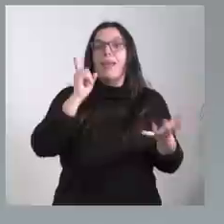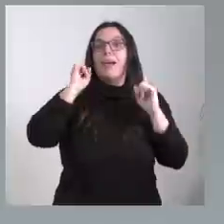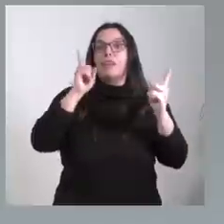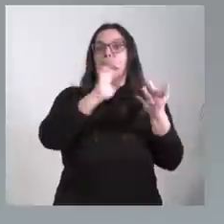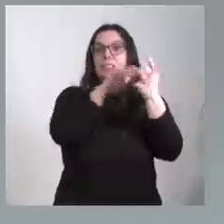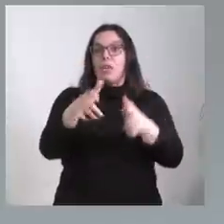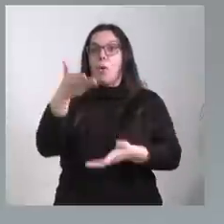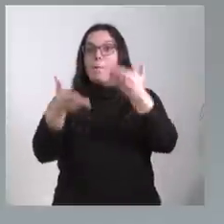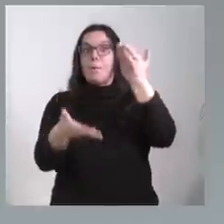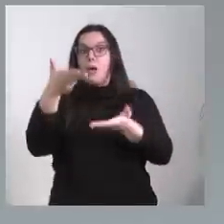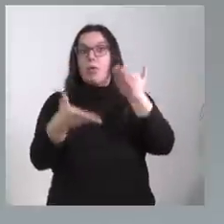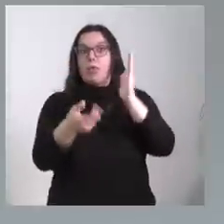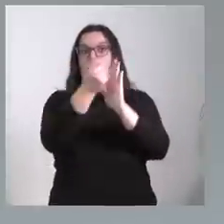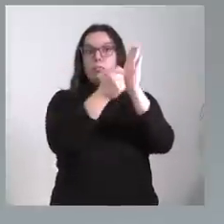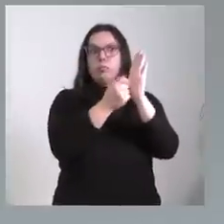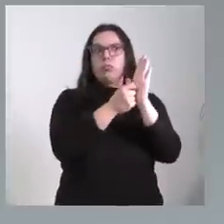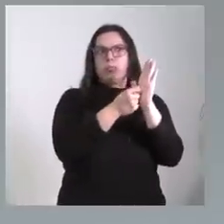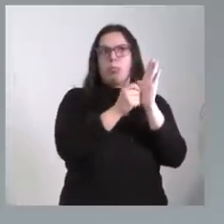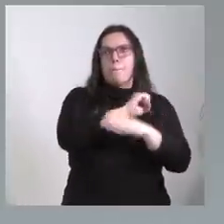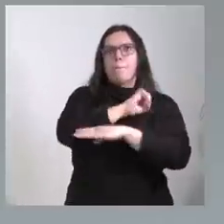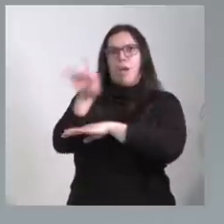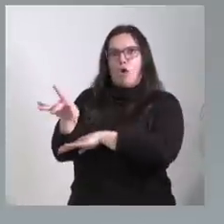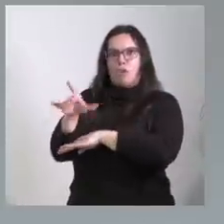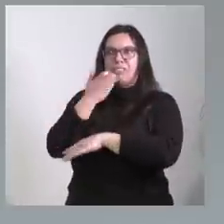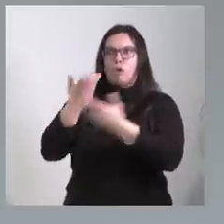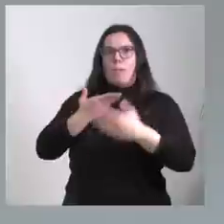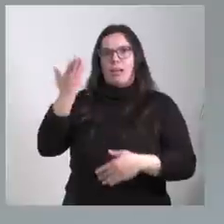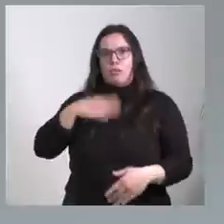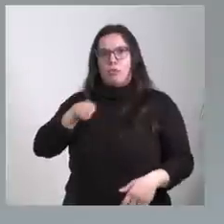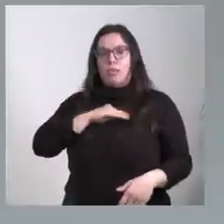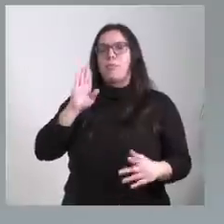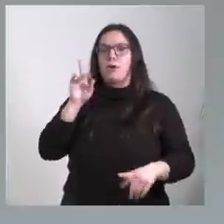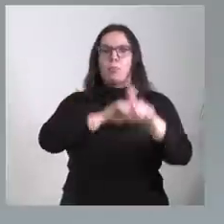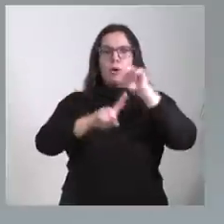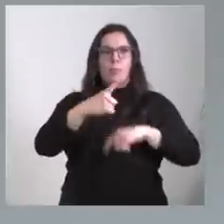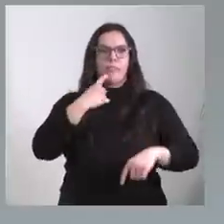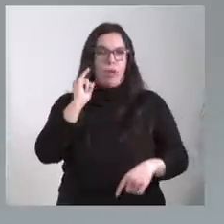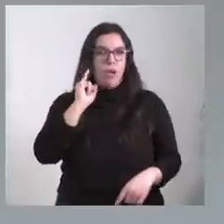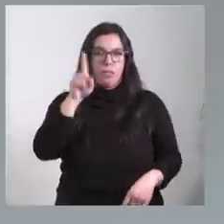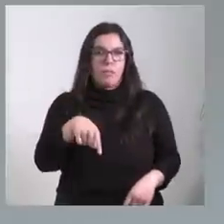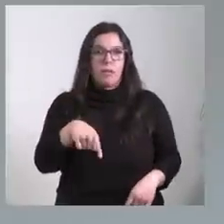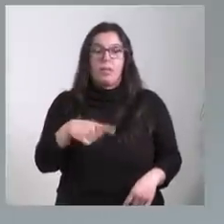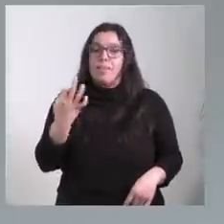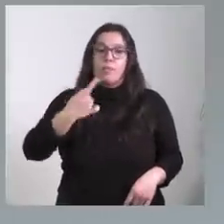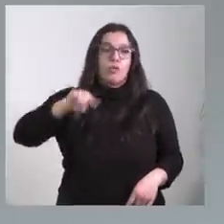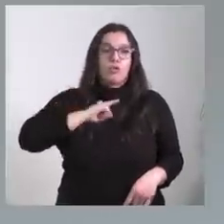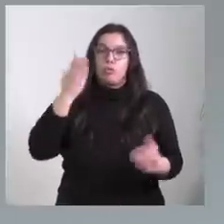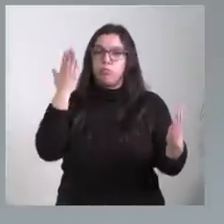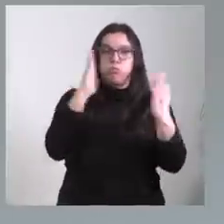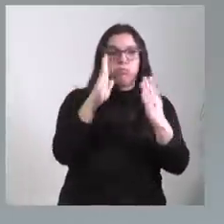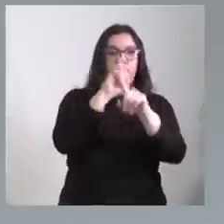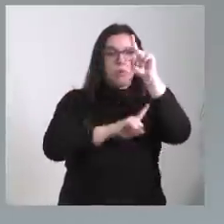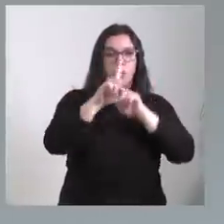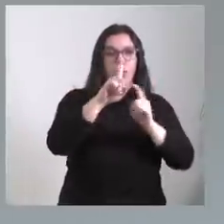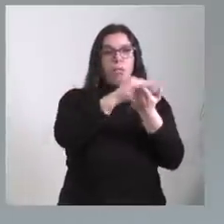del sistema es claramente mejor que en el contexto nacional pero que no estamos exentos de dificultades ni de problemas y que tenemos la obligación de abordar estos dificultades